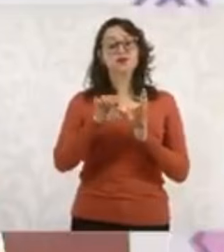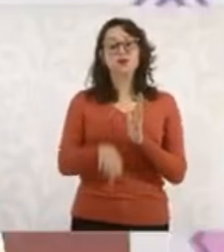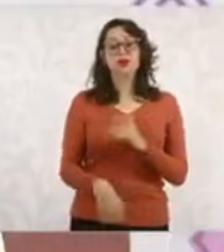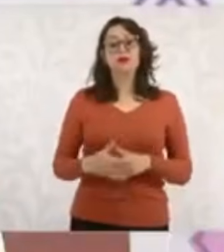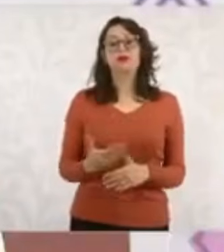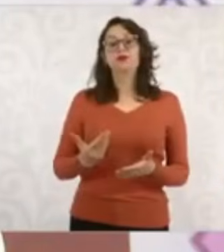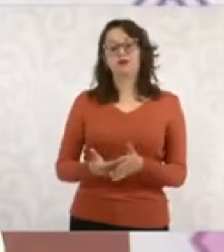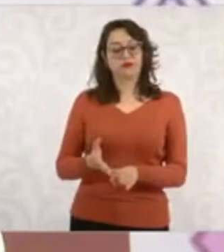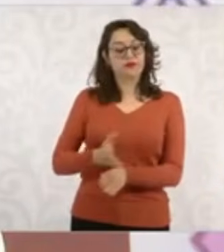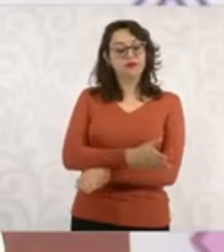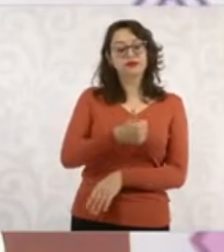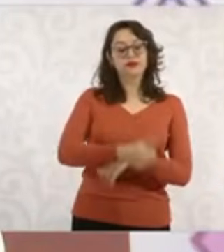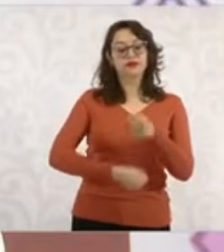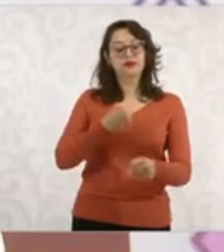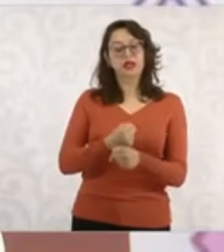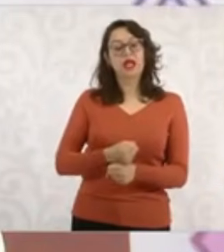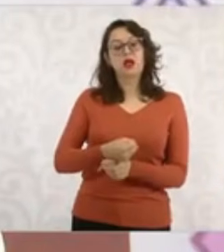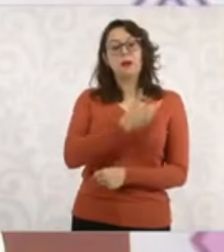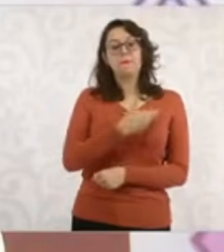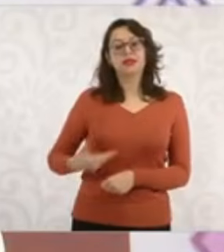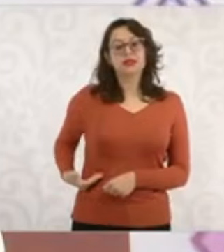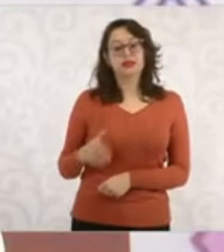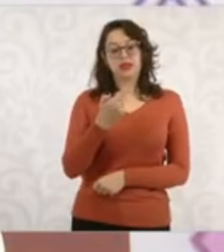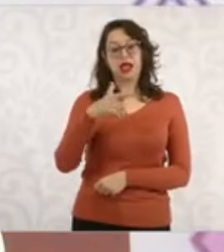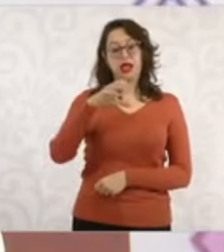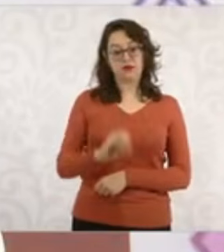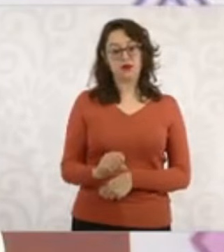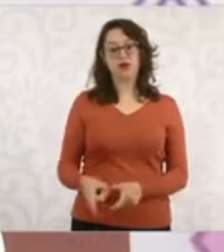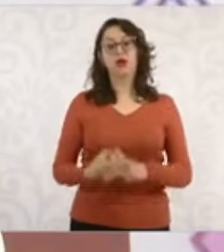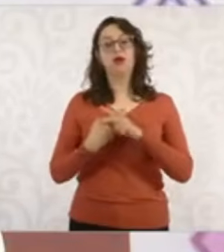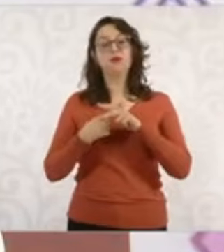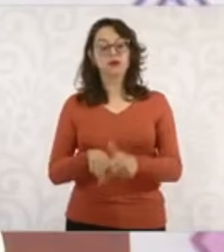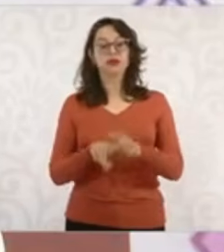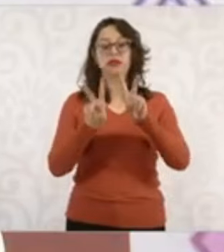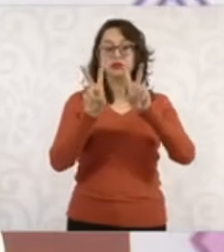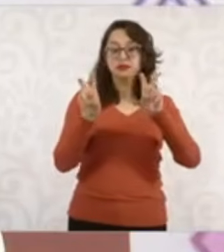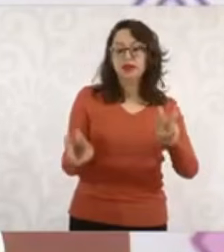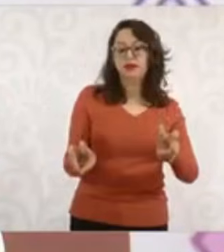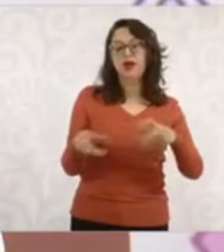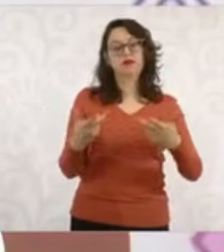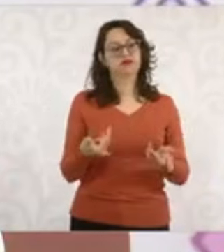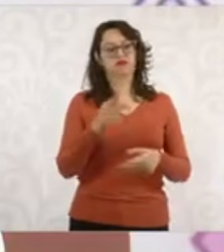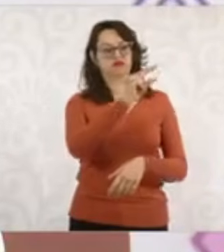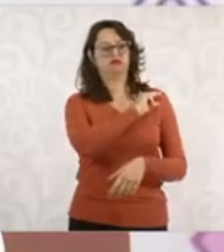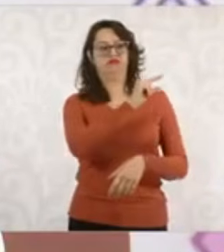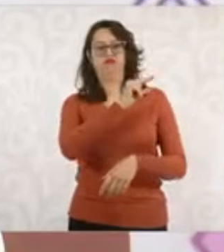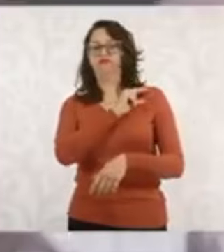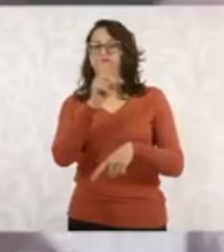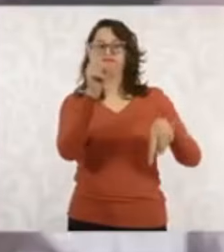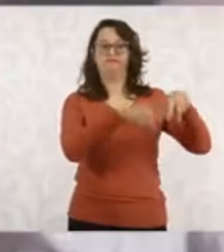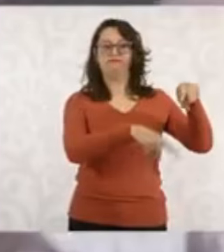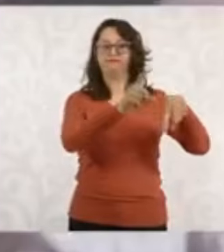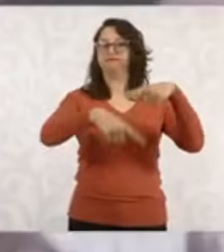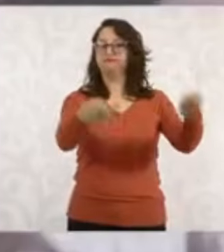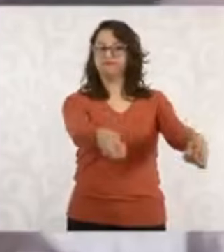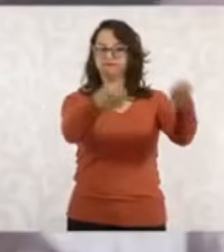López Obrador empezó el tema de la nacionalización del área de hemodinamia en los hospitales del